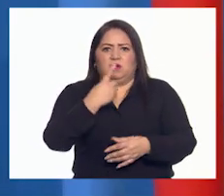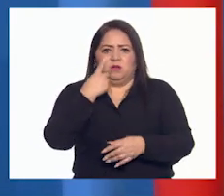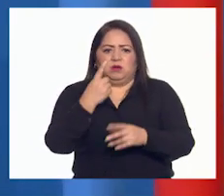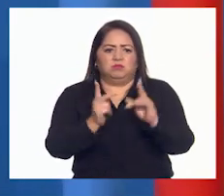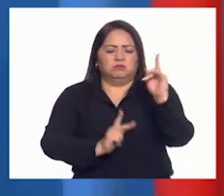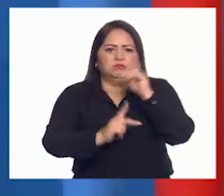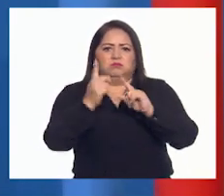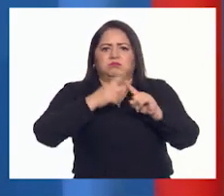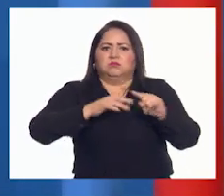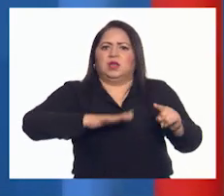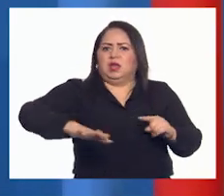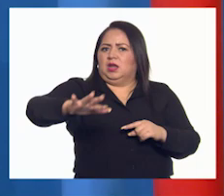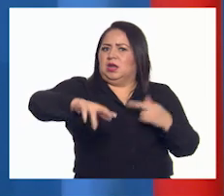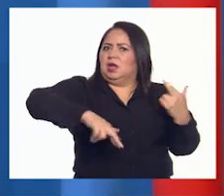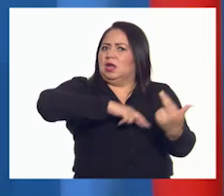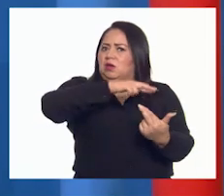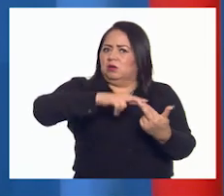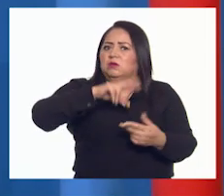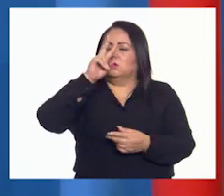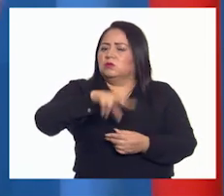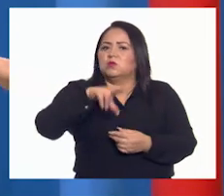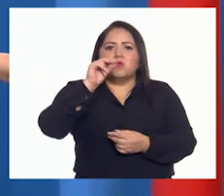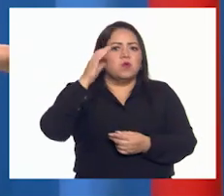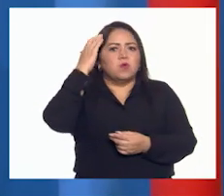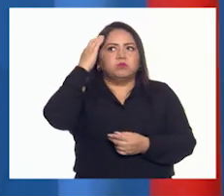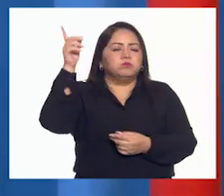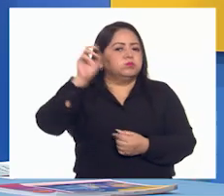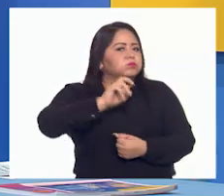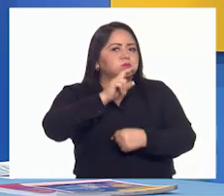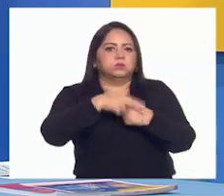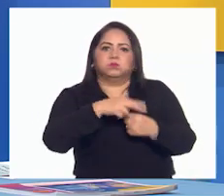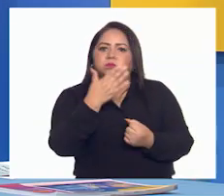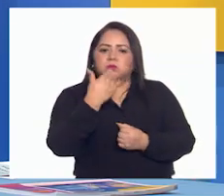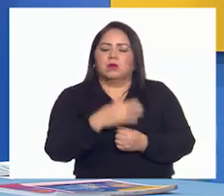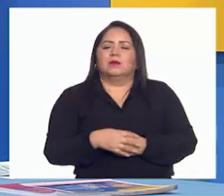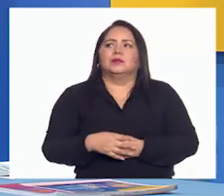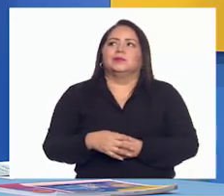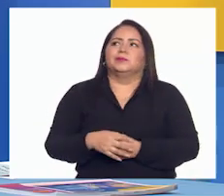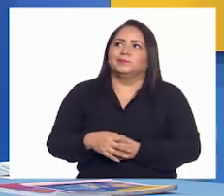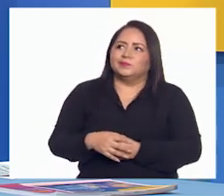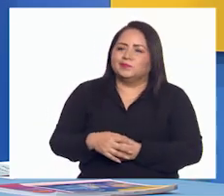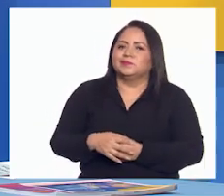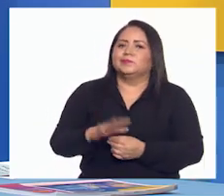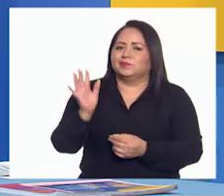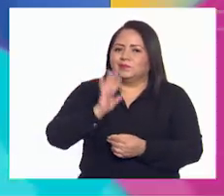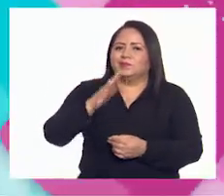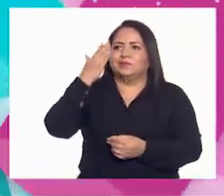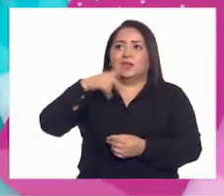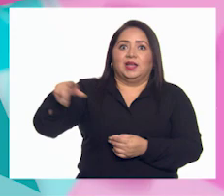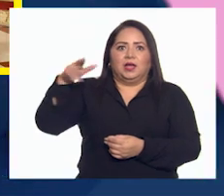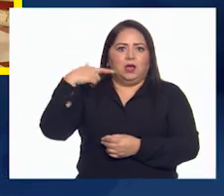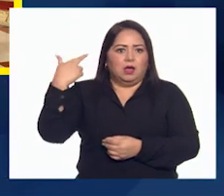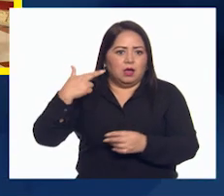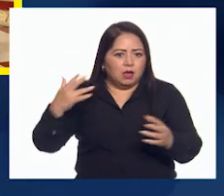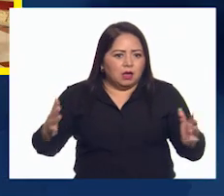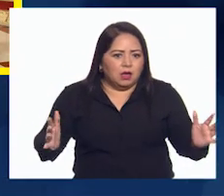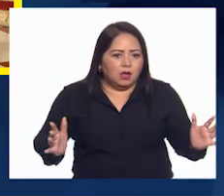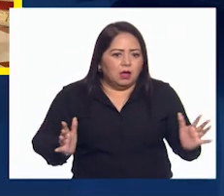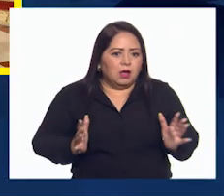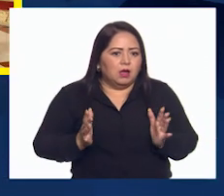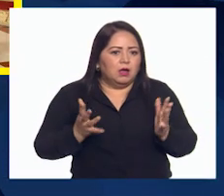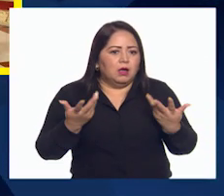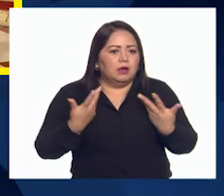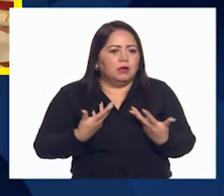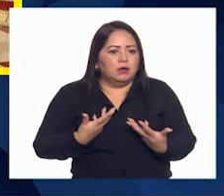y fauna de la región, que eran desconocidas en Europa. Ah, ya me imagino la cara de los reyes al regreso de Cristóbal